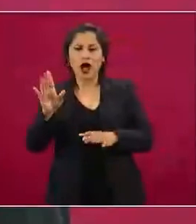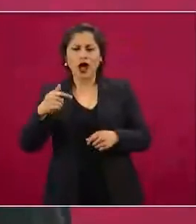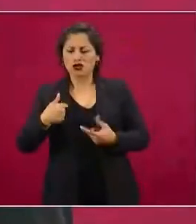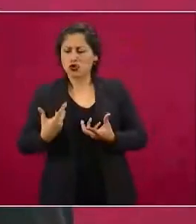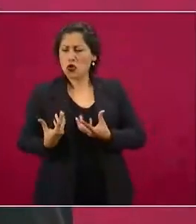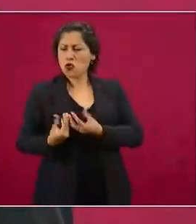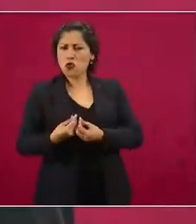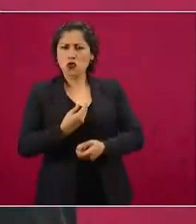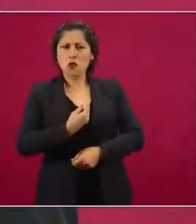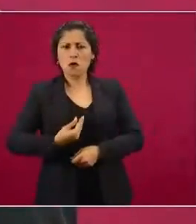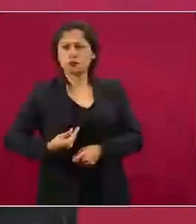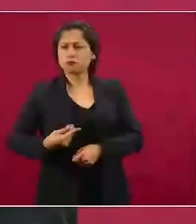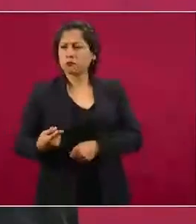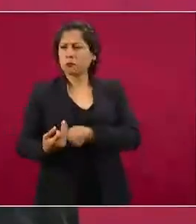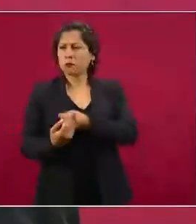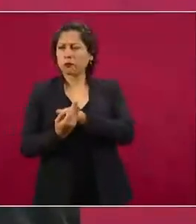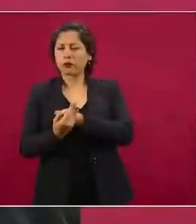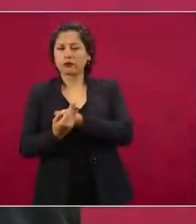Yo estoy seguro que